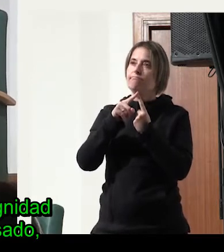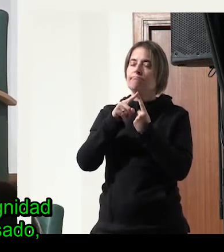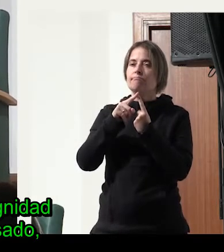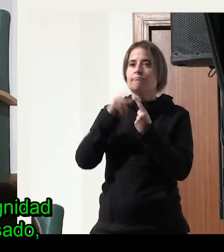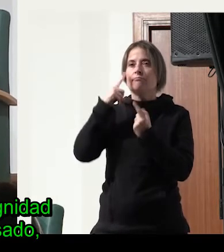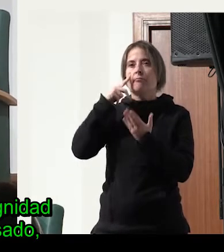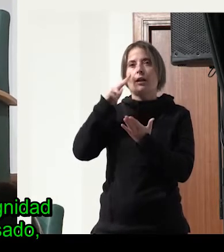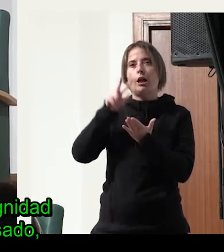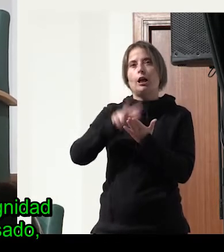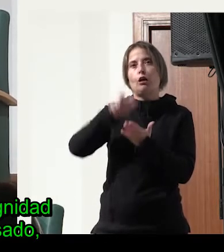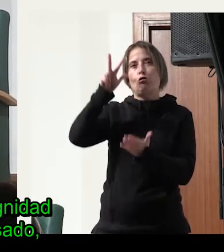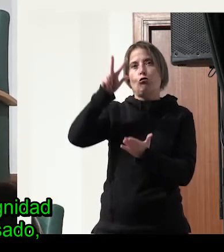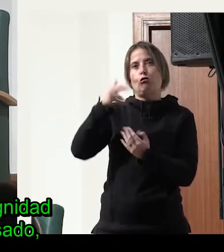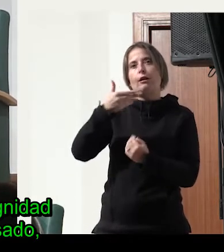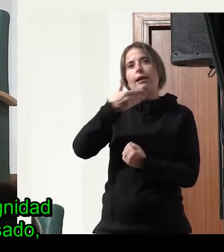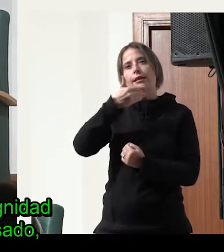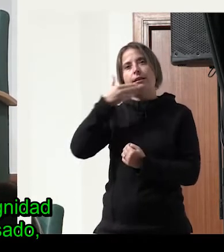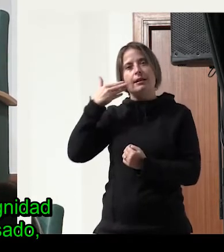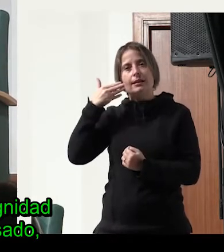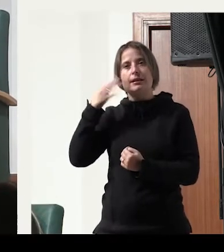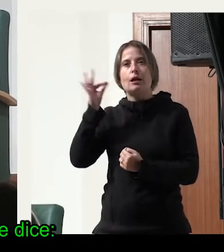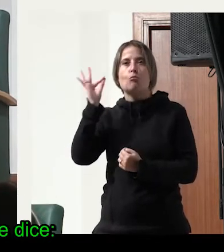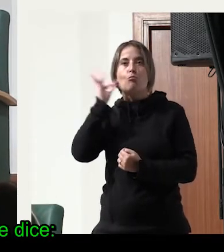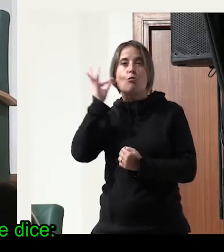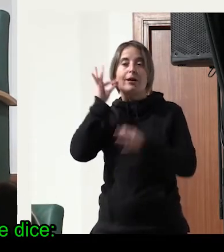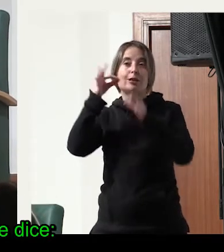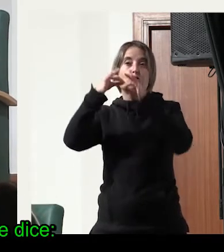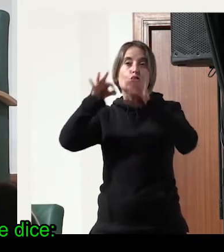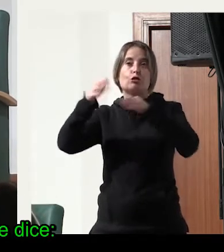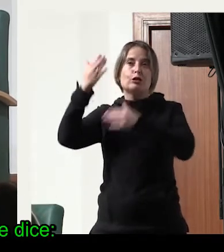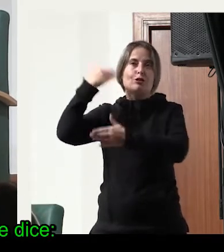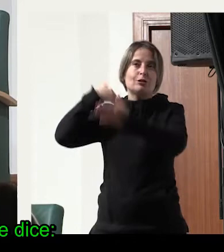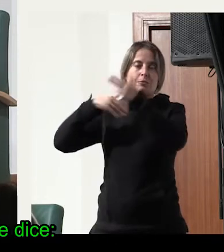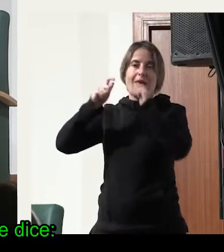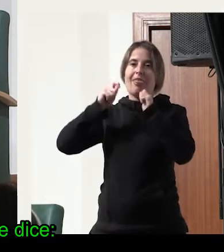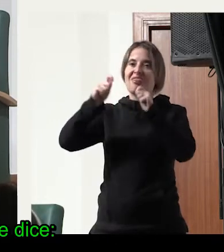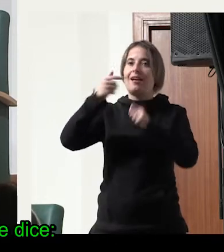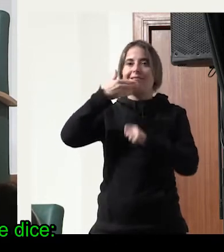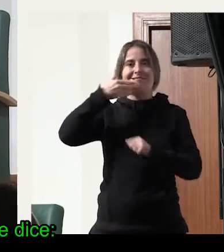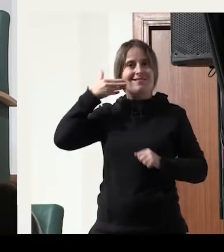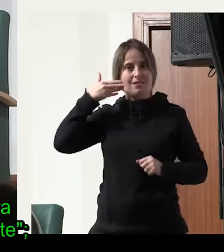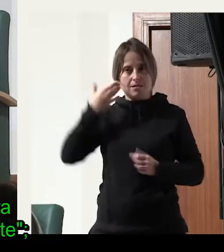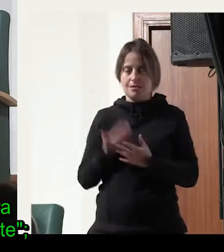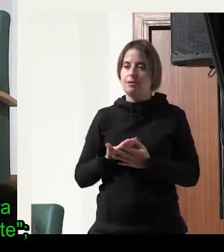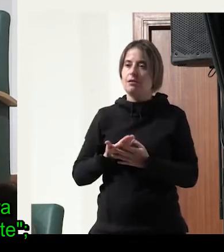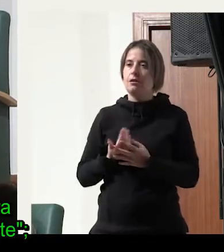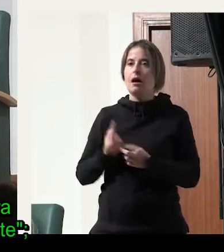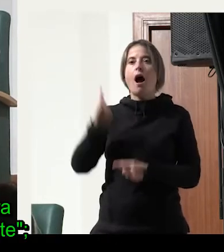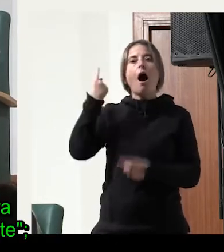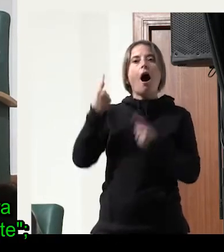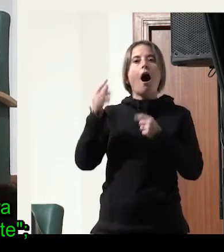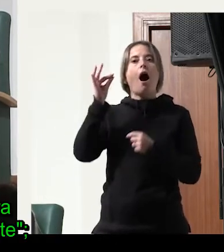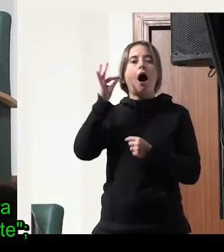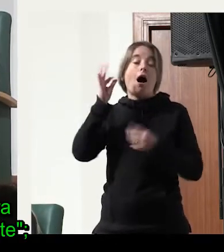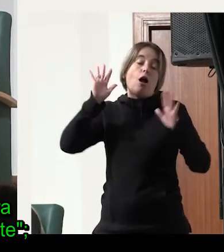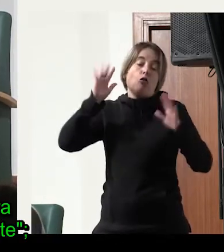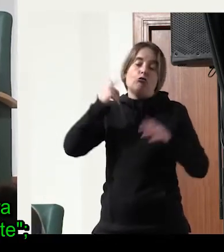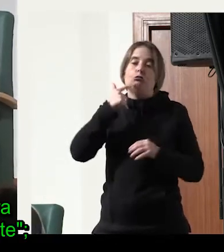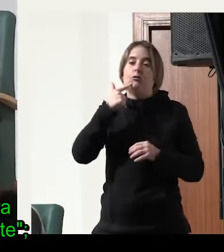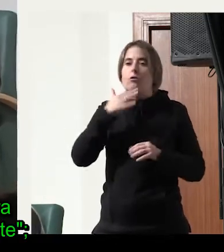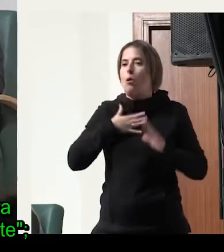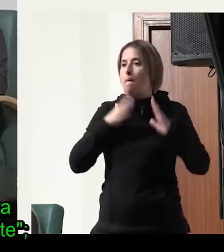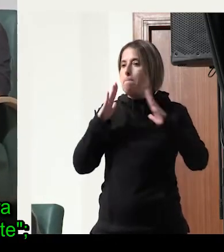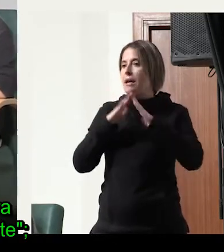dignidad a las mujeres solteronas del pasado, que es verdad que algunas Alguna gente te dice, no, en mi casa mi tía